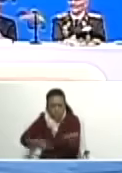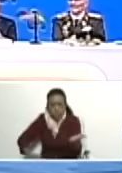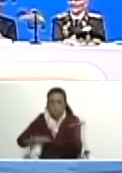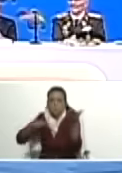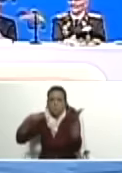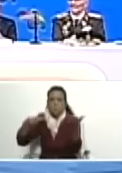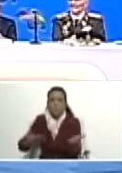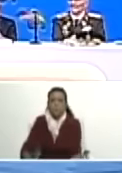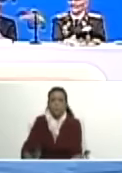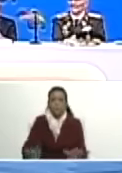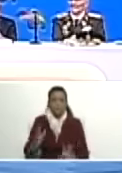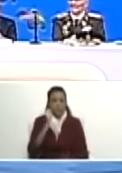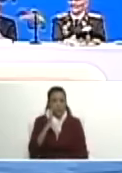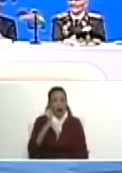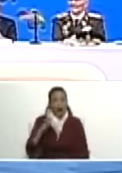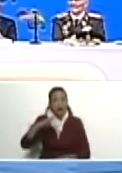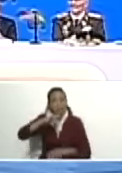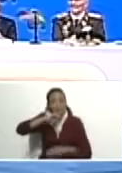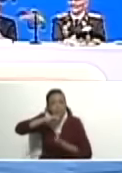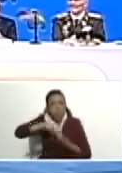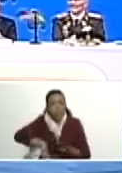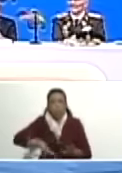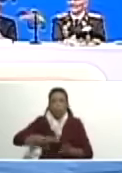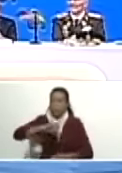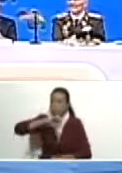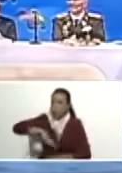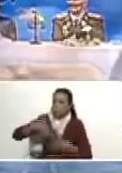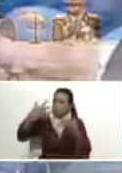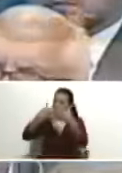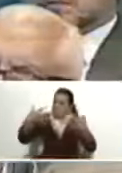de la manera más pedagógica, entregar nuestro aporte